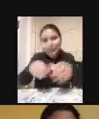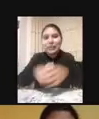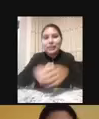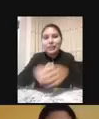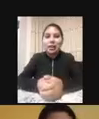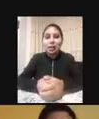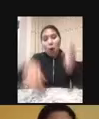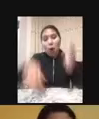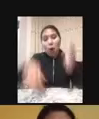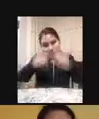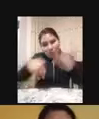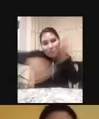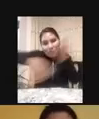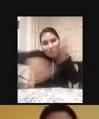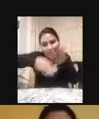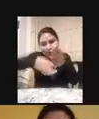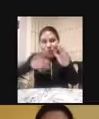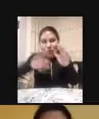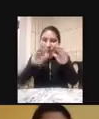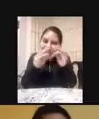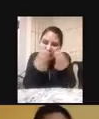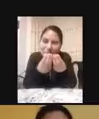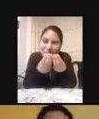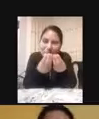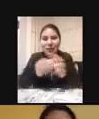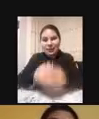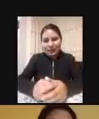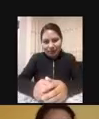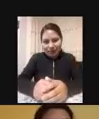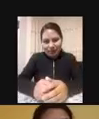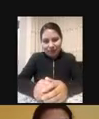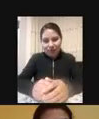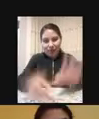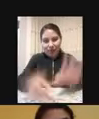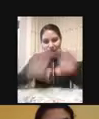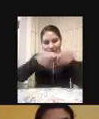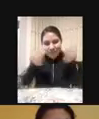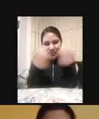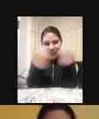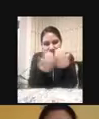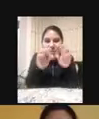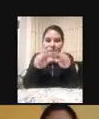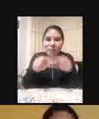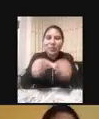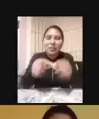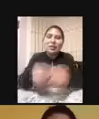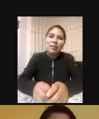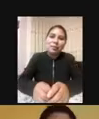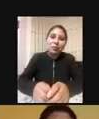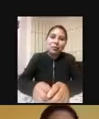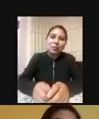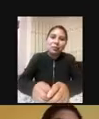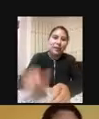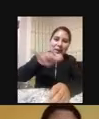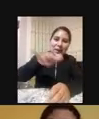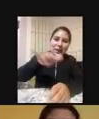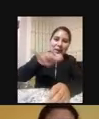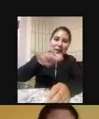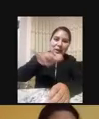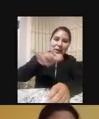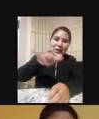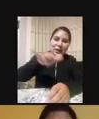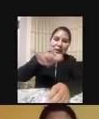muchas veces en casa tenemos y se pueden ir transportando. O en todo caso también el uso de las canicas en este material que es muy